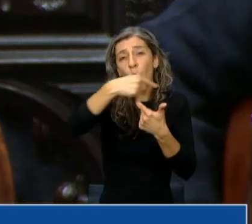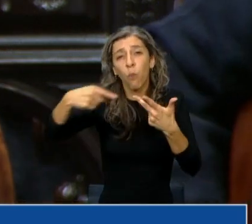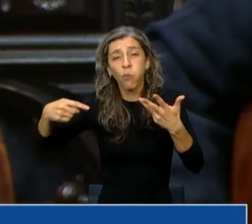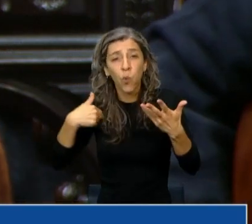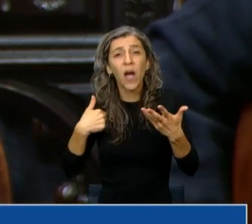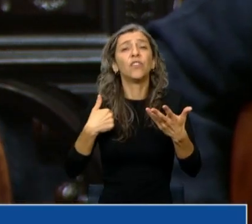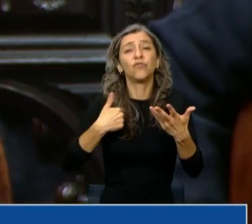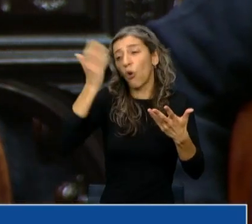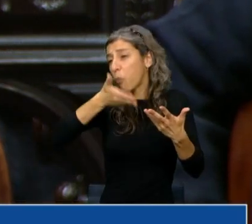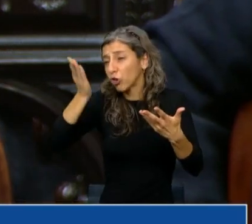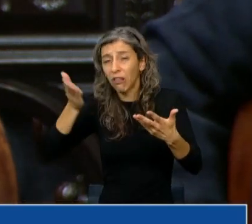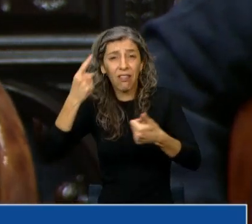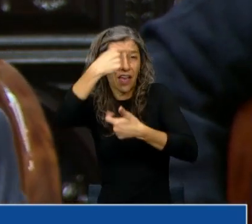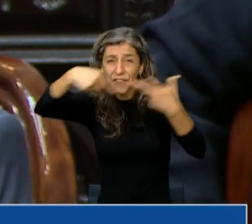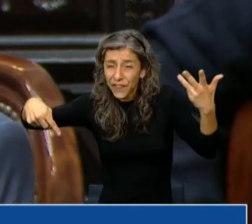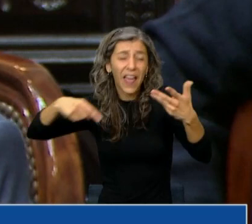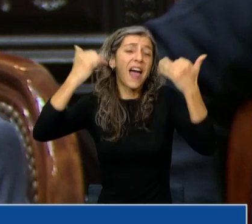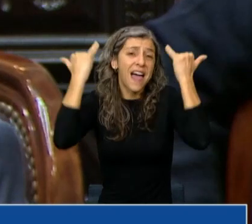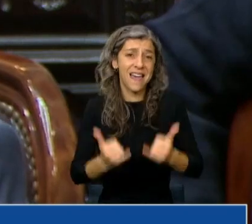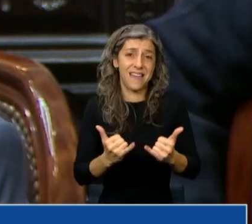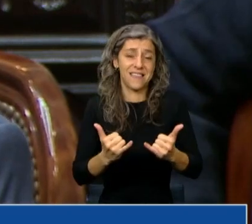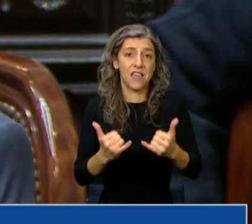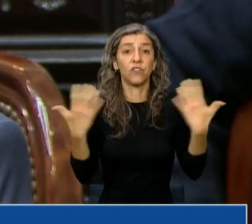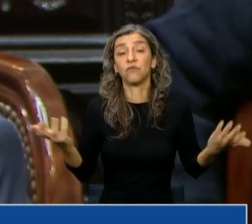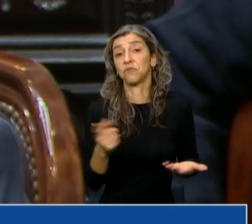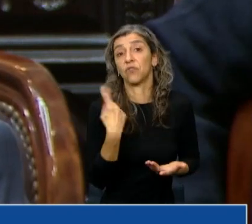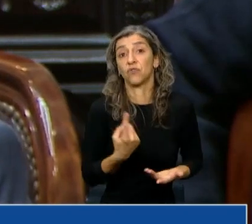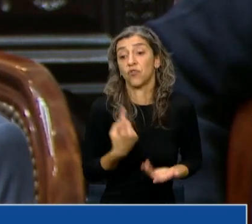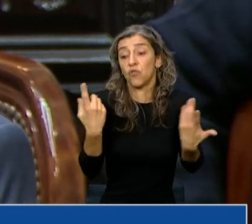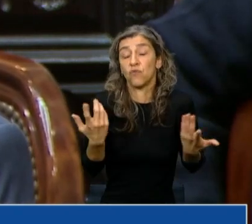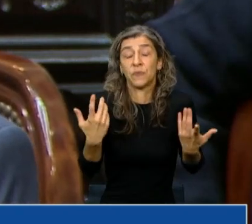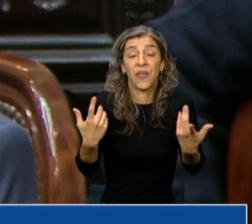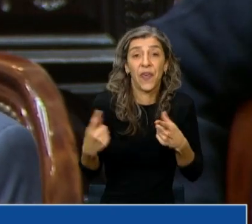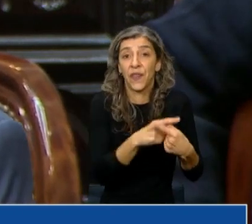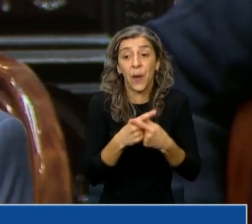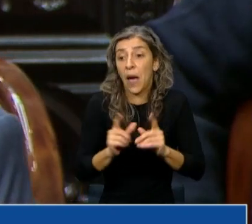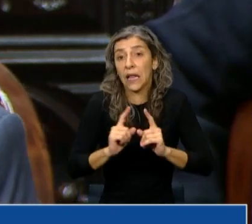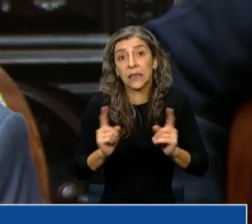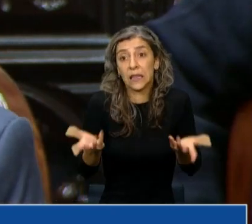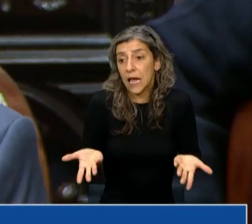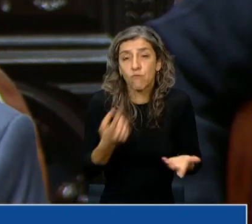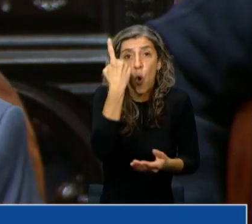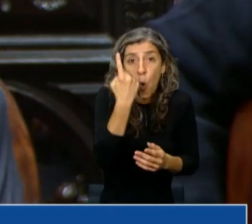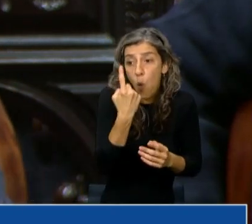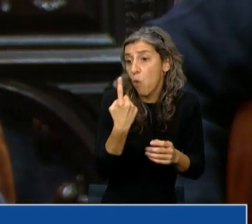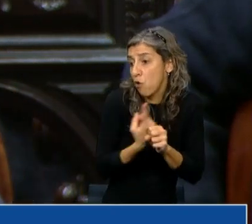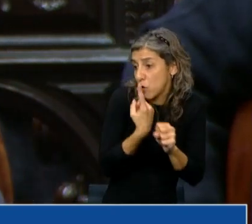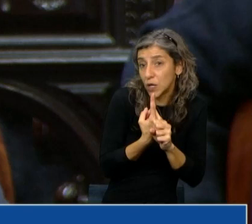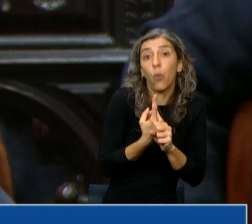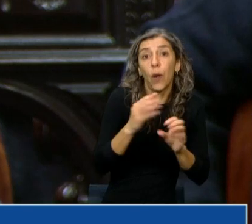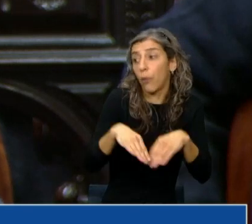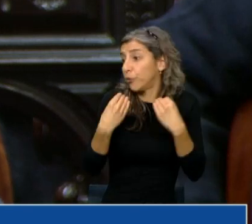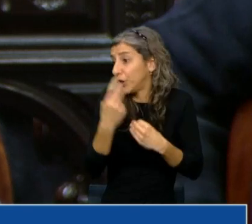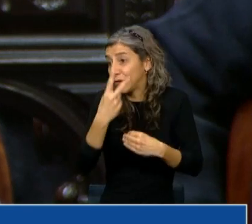reducciones de alícuotas de impuestos. Entonces, para un caso no podemos discutir, pero 276